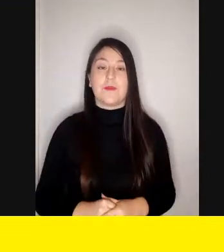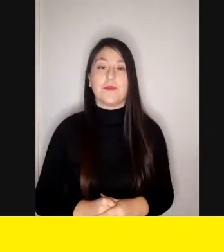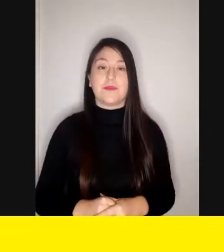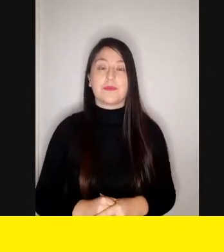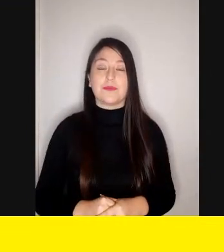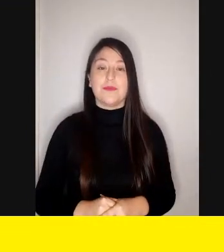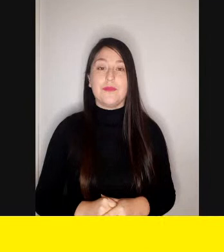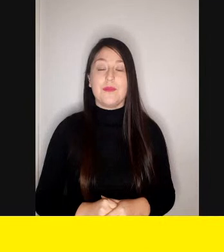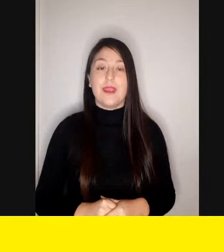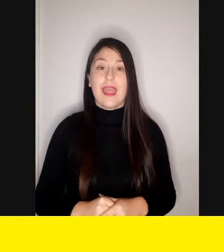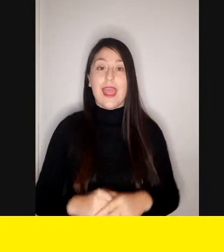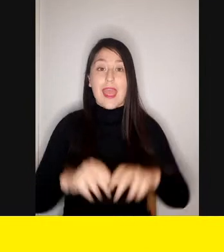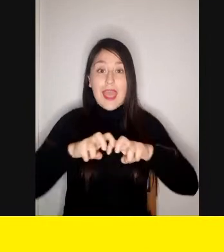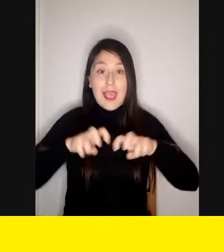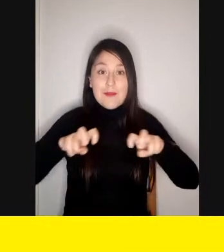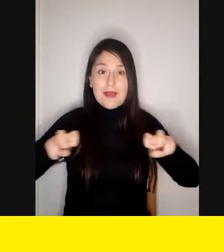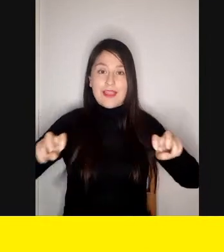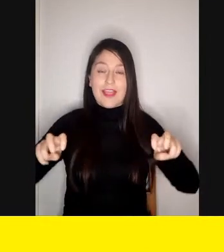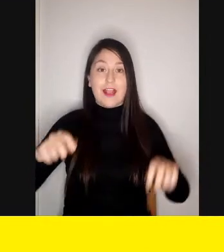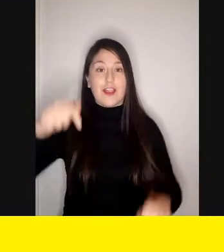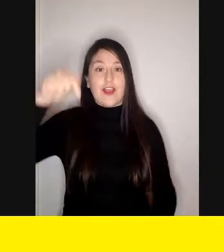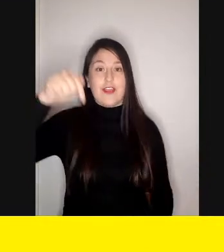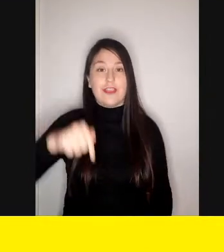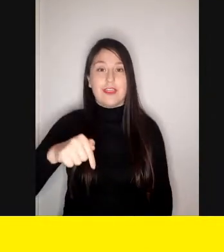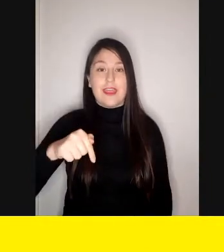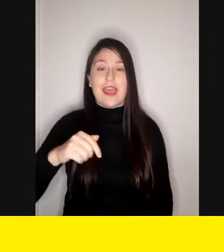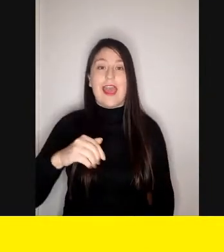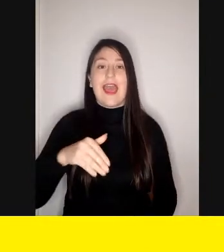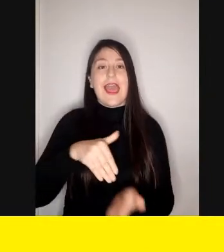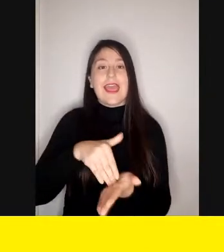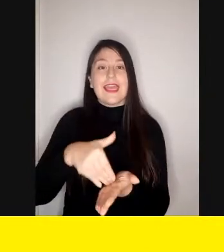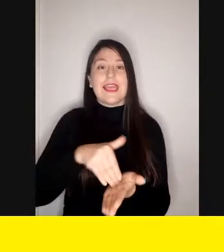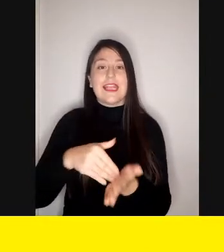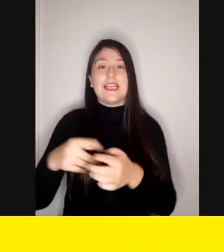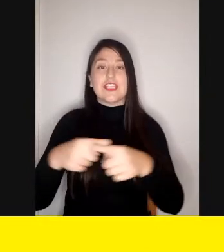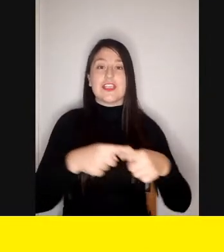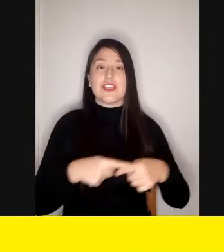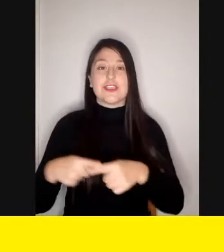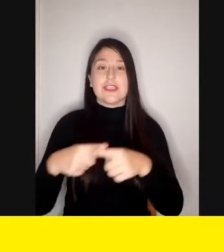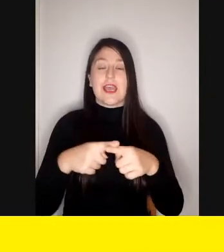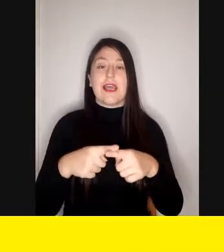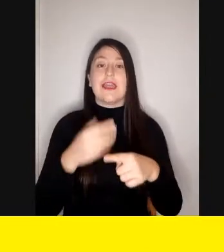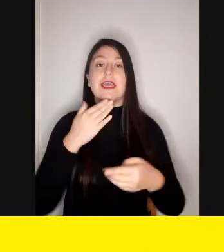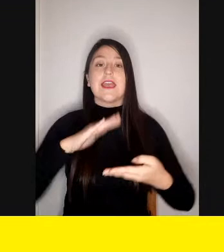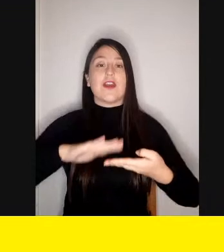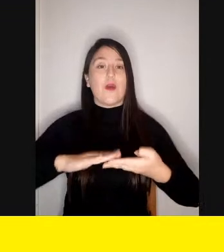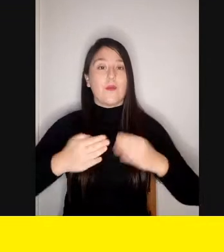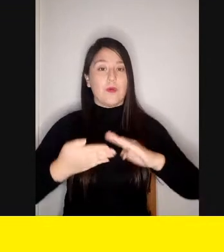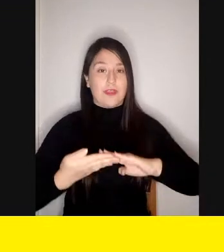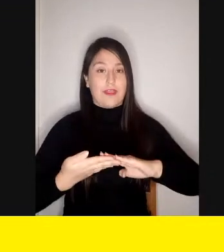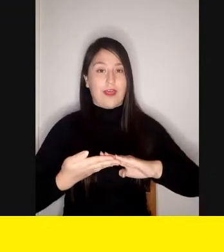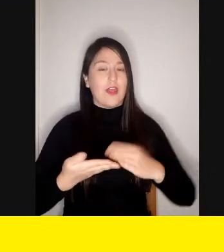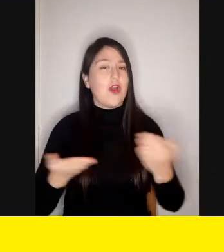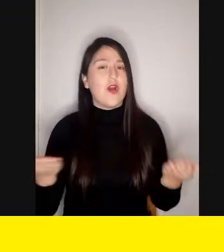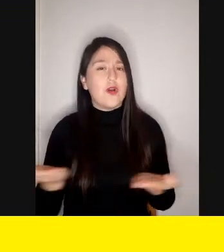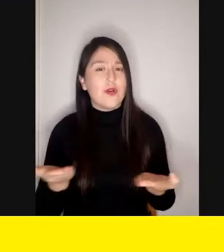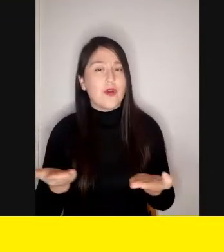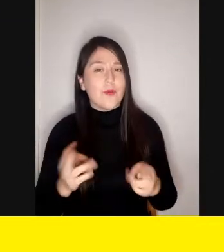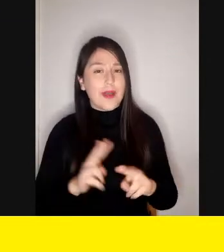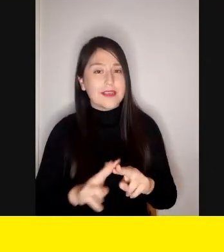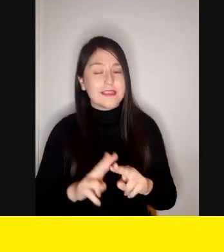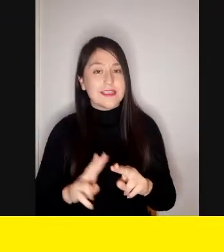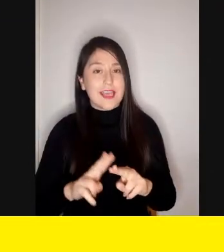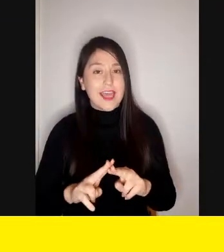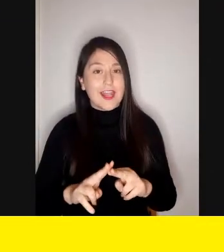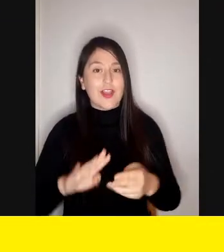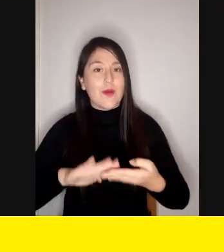de hoy se titula Crisis Social y Comunidad, o bien, ¿cómo hacer comunidad en